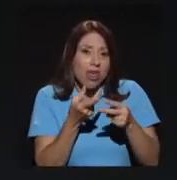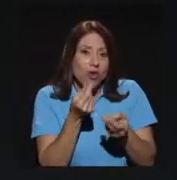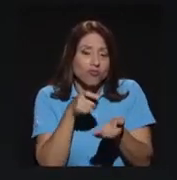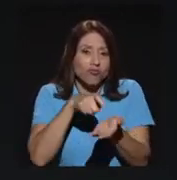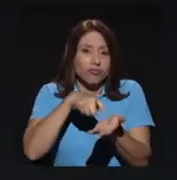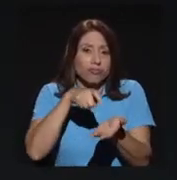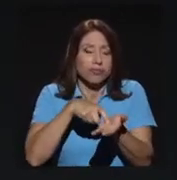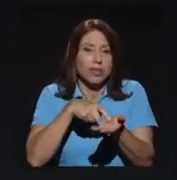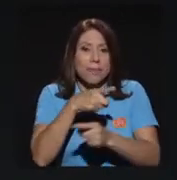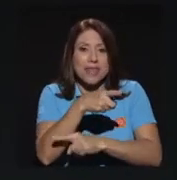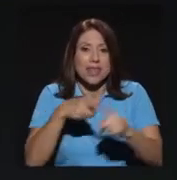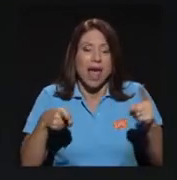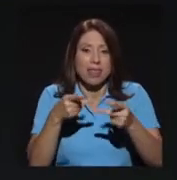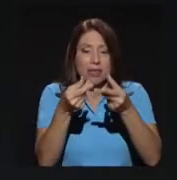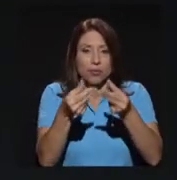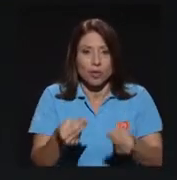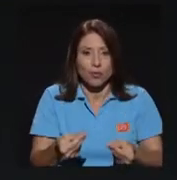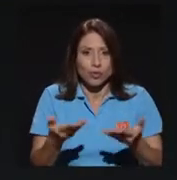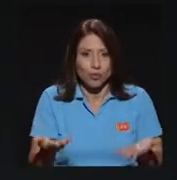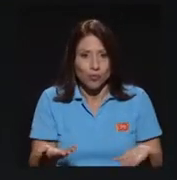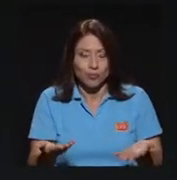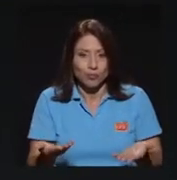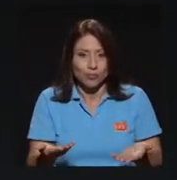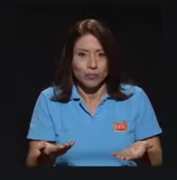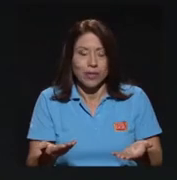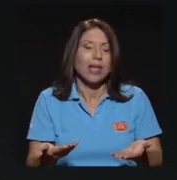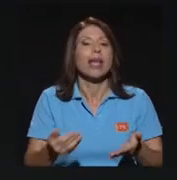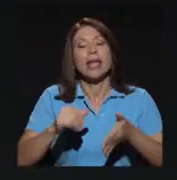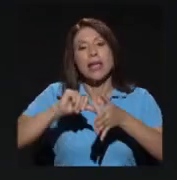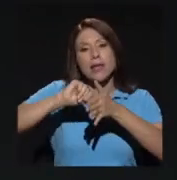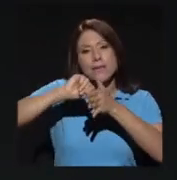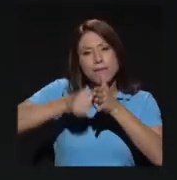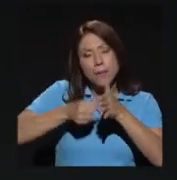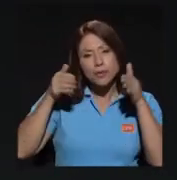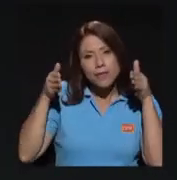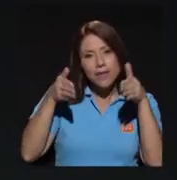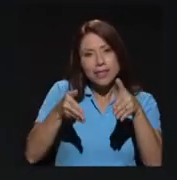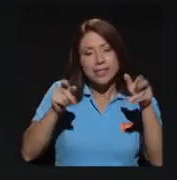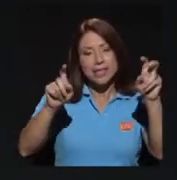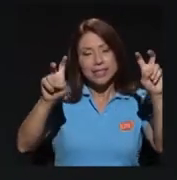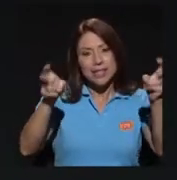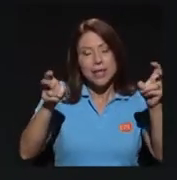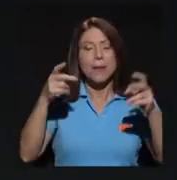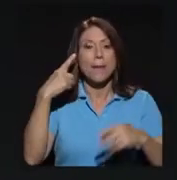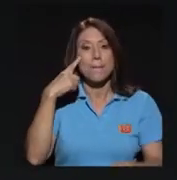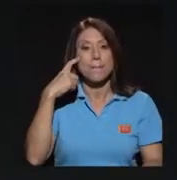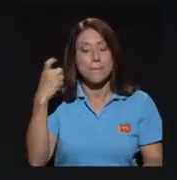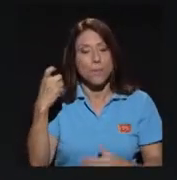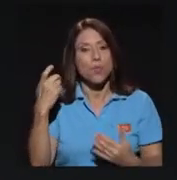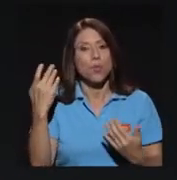y vamos a vamos a enfatizar ese tema porque